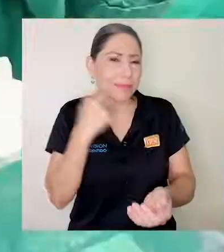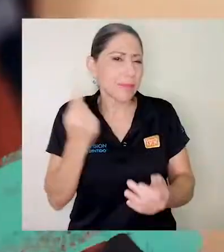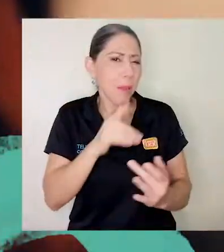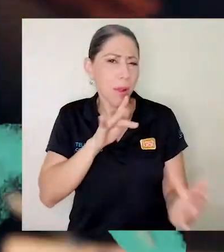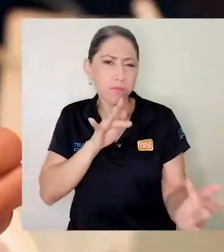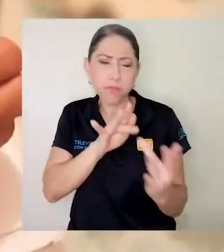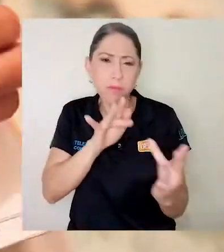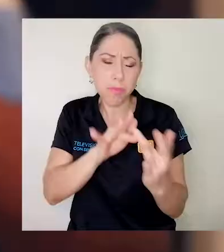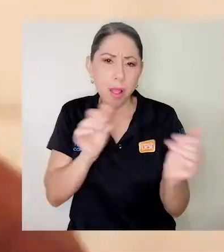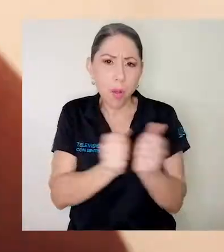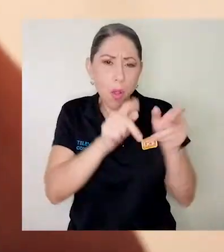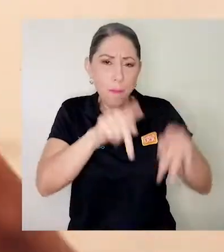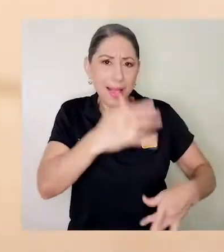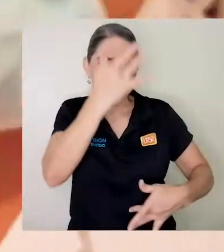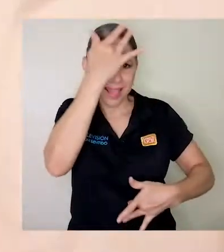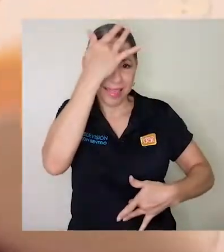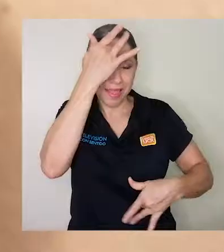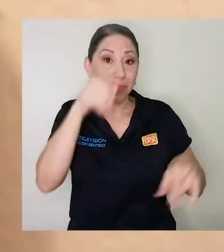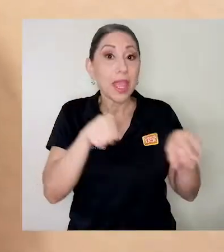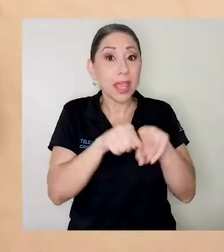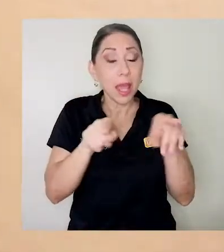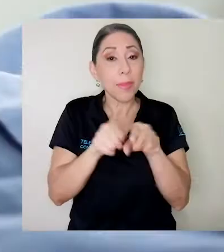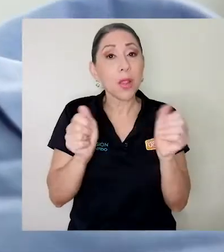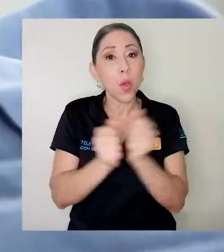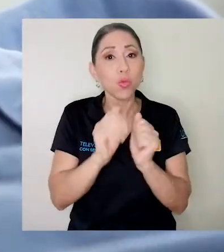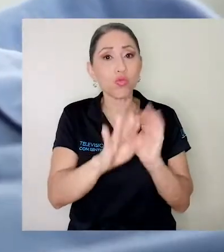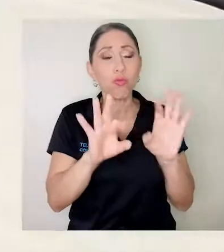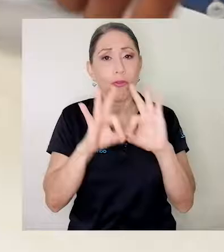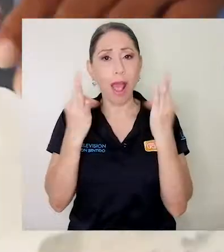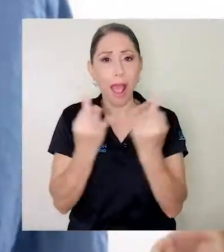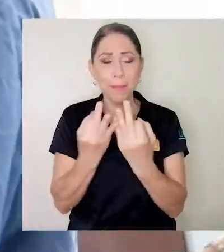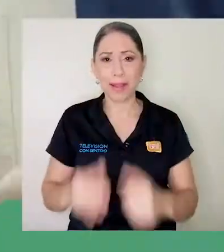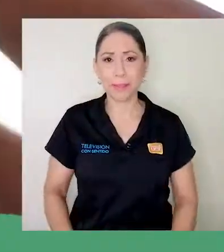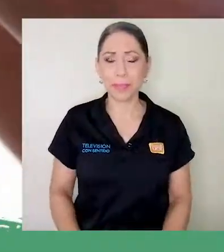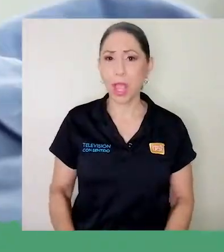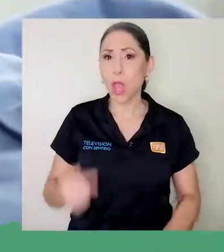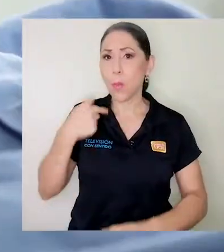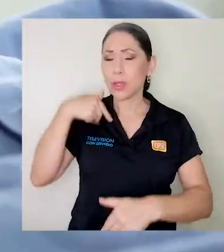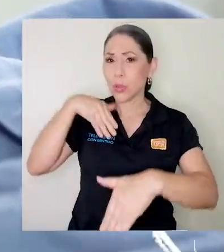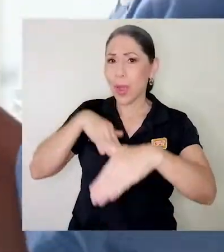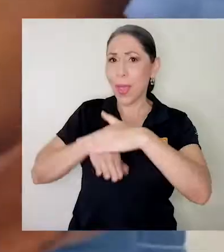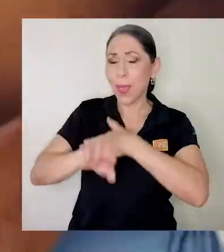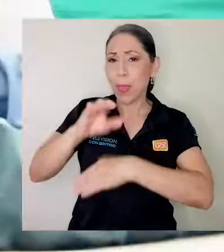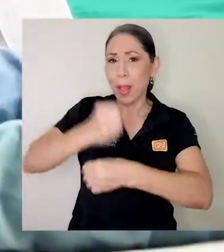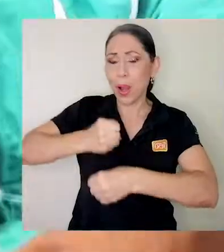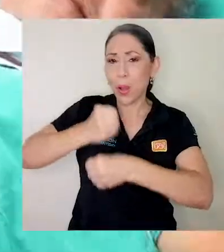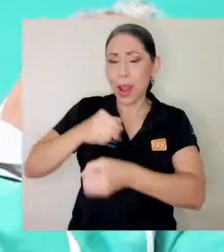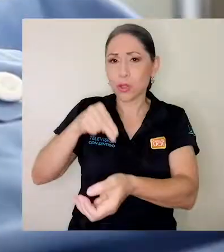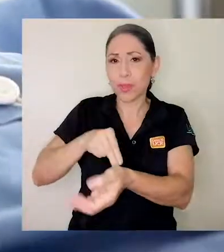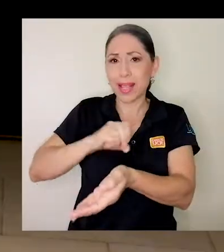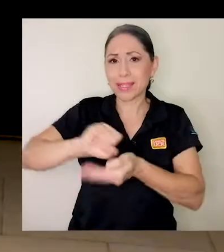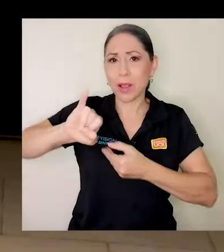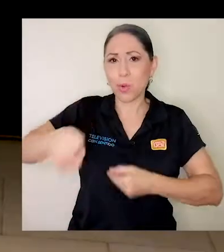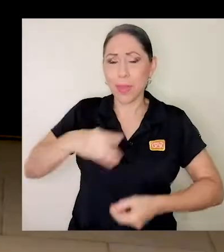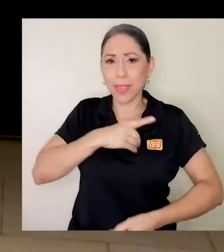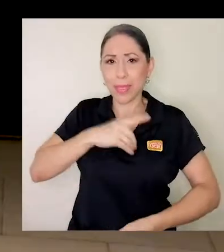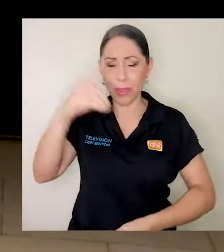contacto con el paciente, tanto con el paciente como con el familiar. Ingresé a laborar al Hospital San Juan de